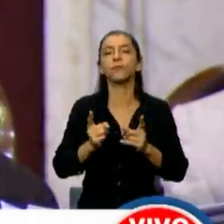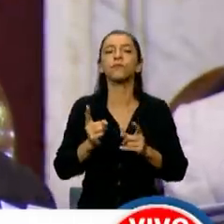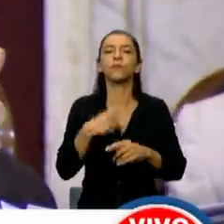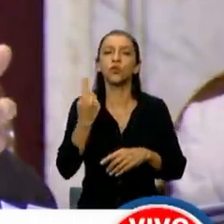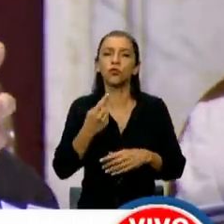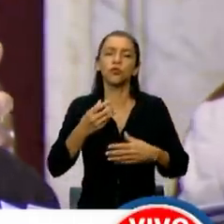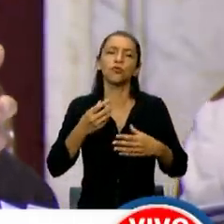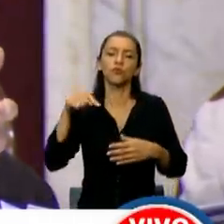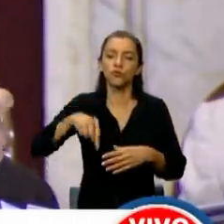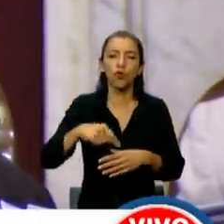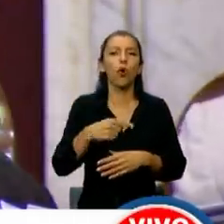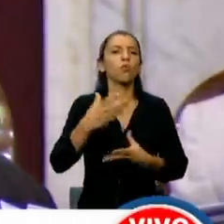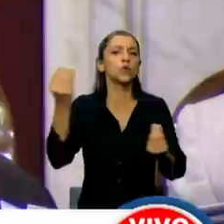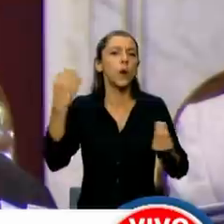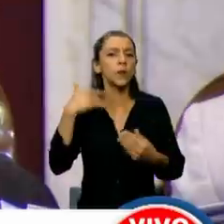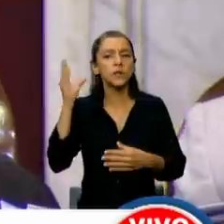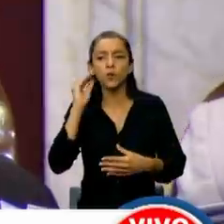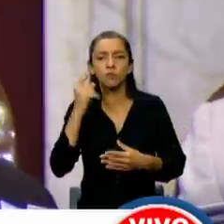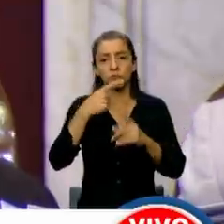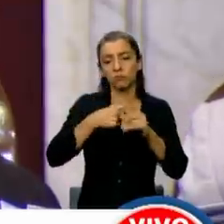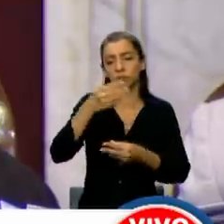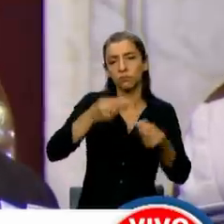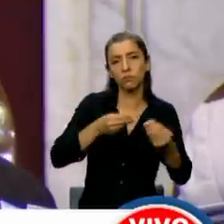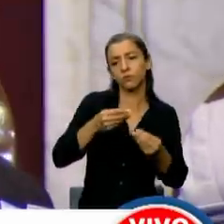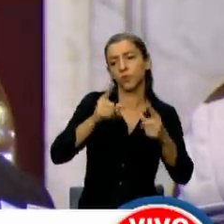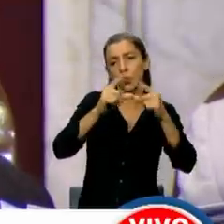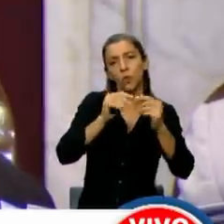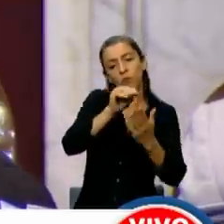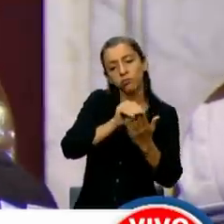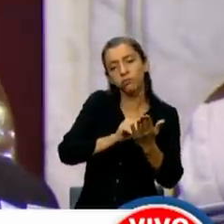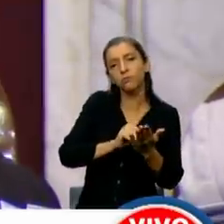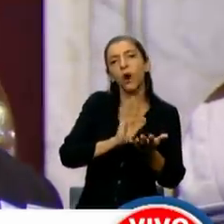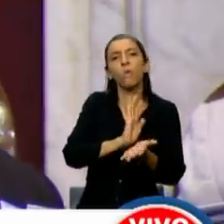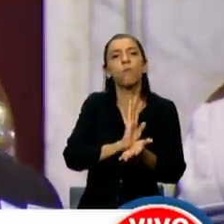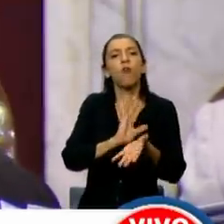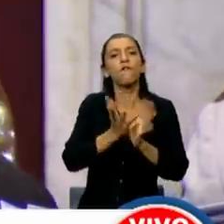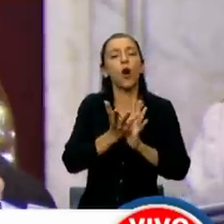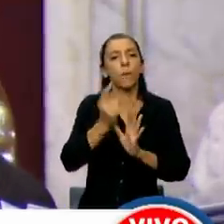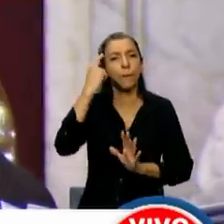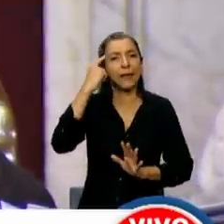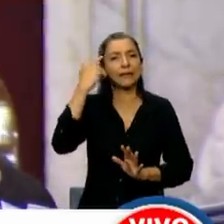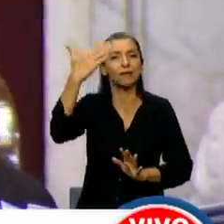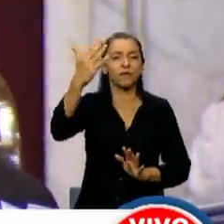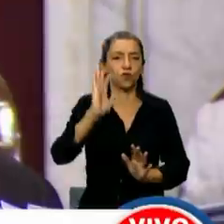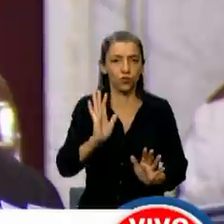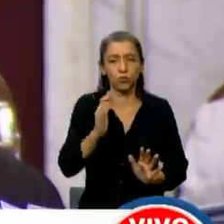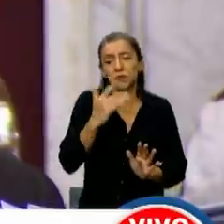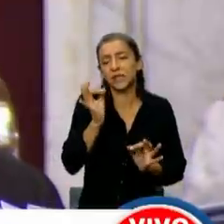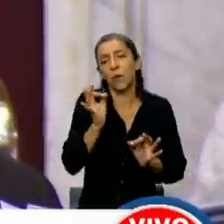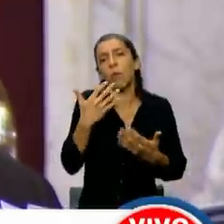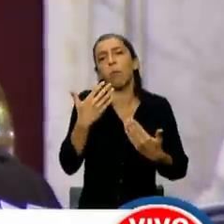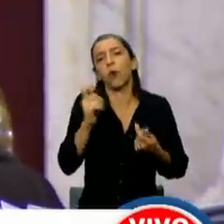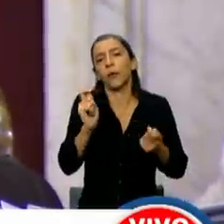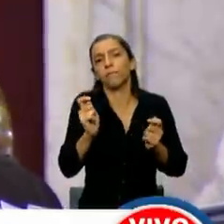un plan de gobierno expresado en números no una estimación una hoja de ruta que por múltiples variables puede influir pero